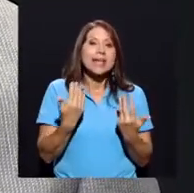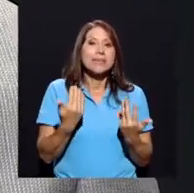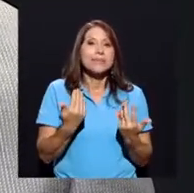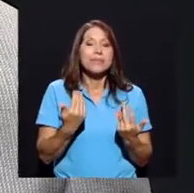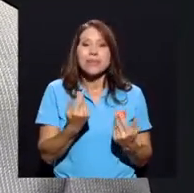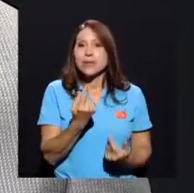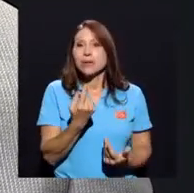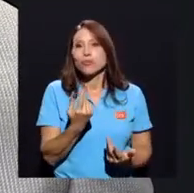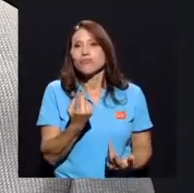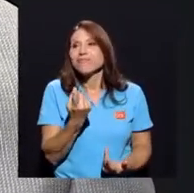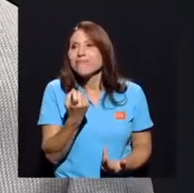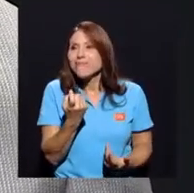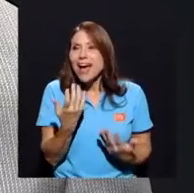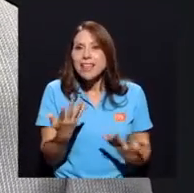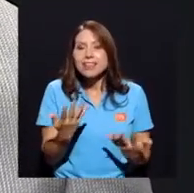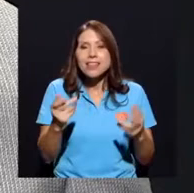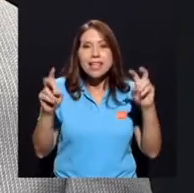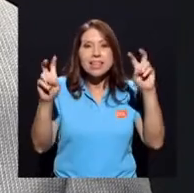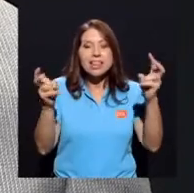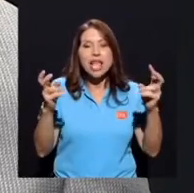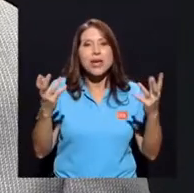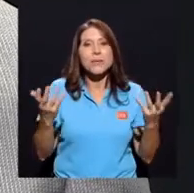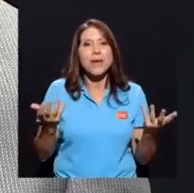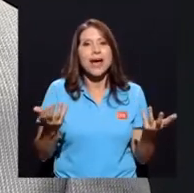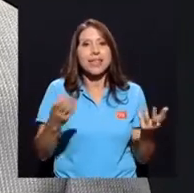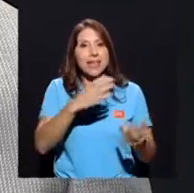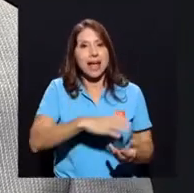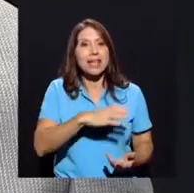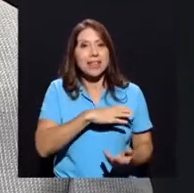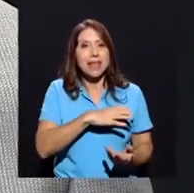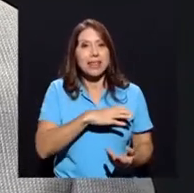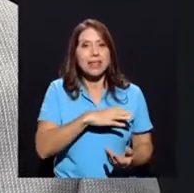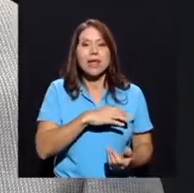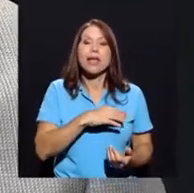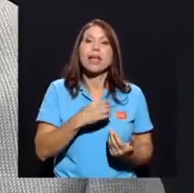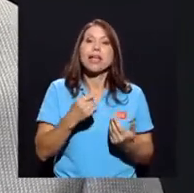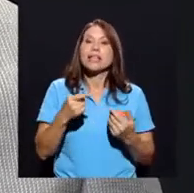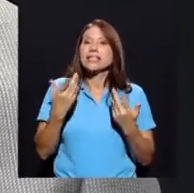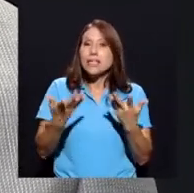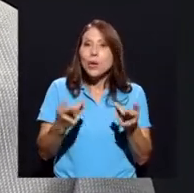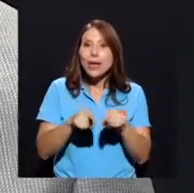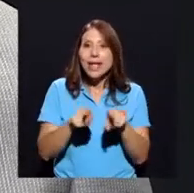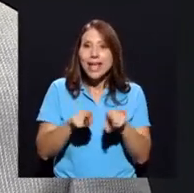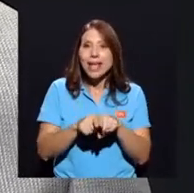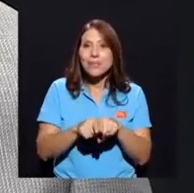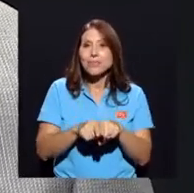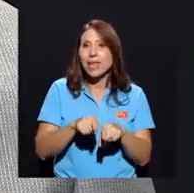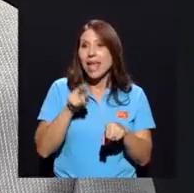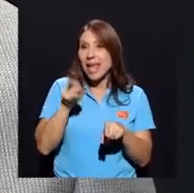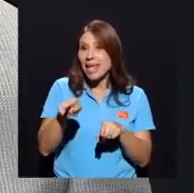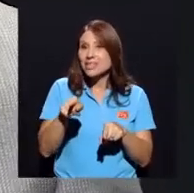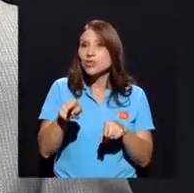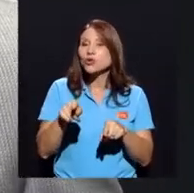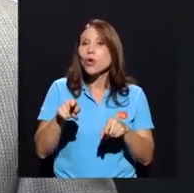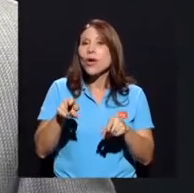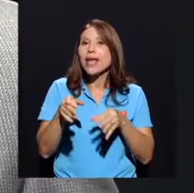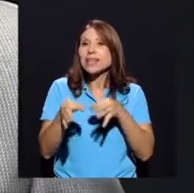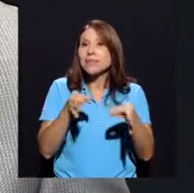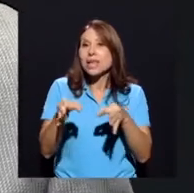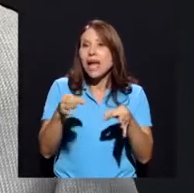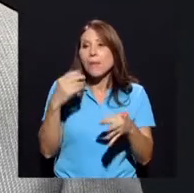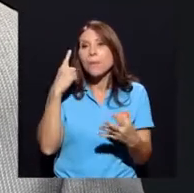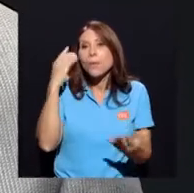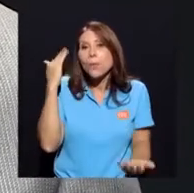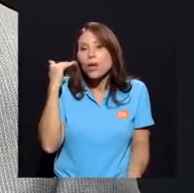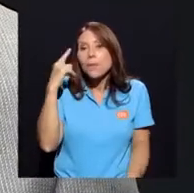falta en el tema ya no de calidad perdón el tema quería sino que eso se explica en buena medida porque la calidad nos evalúa